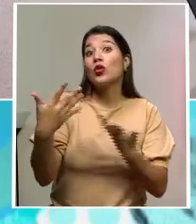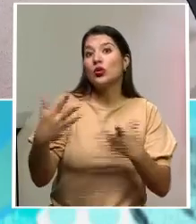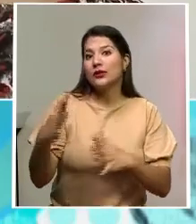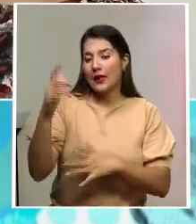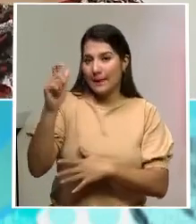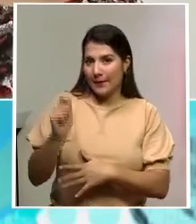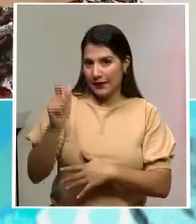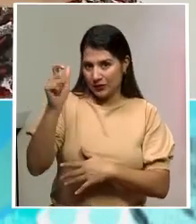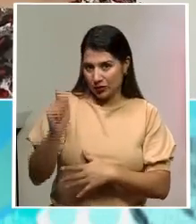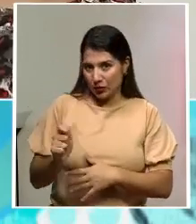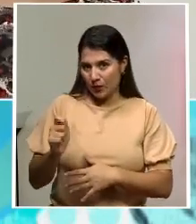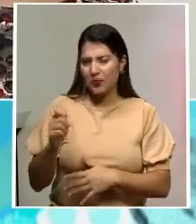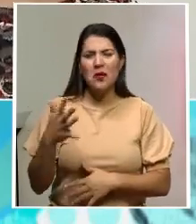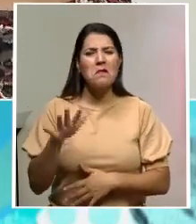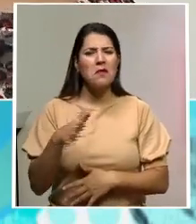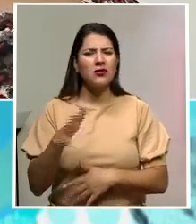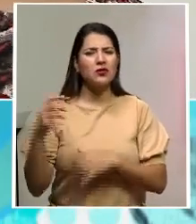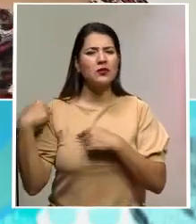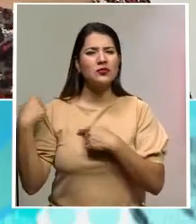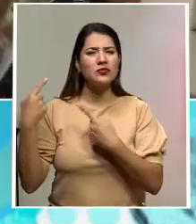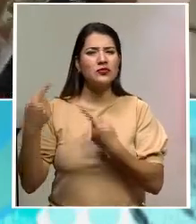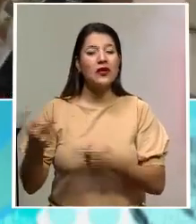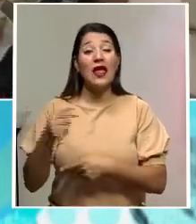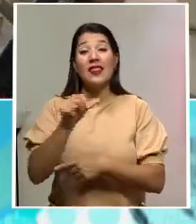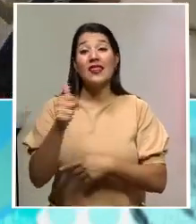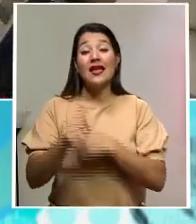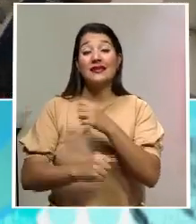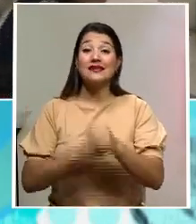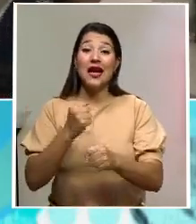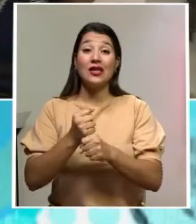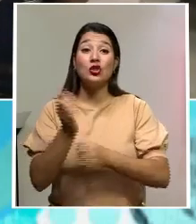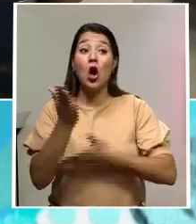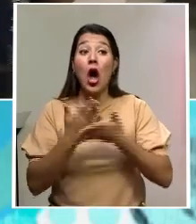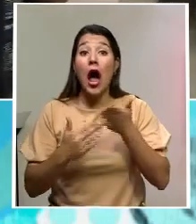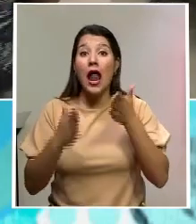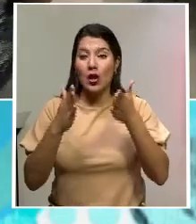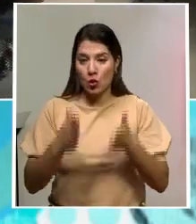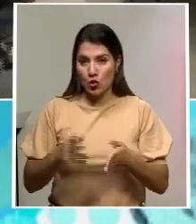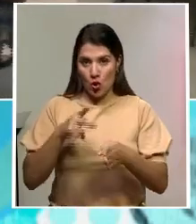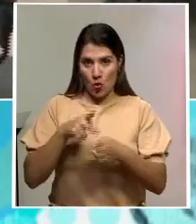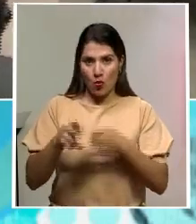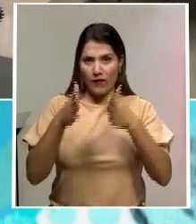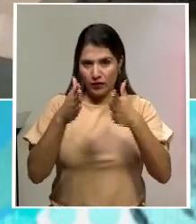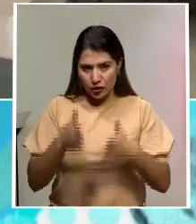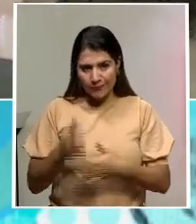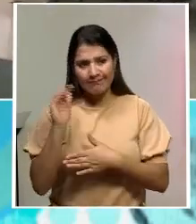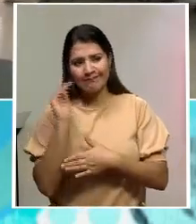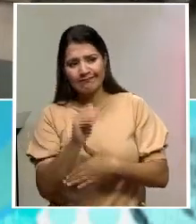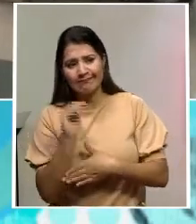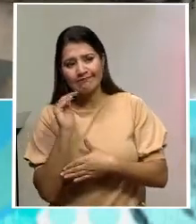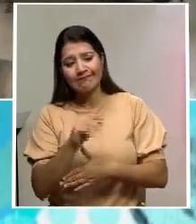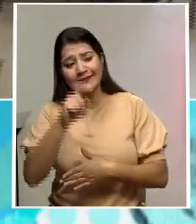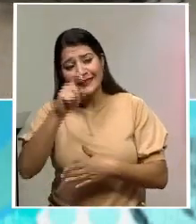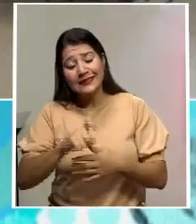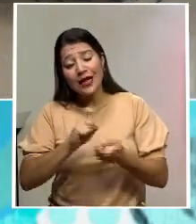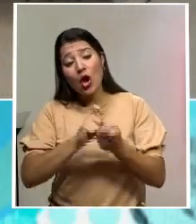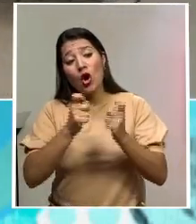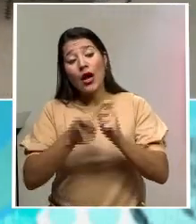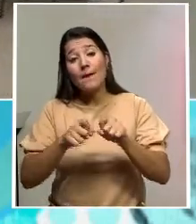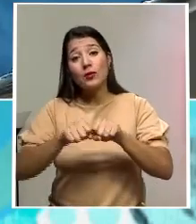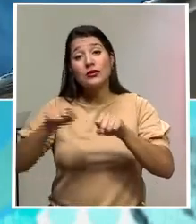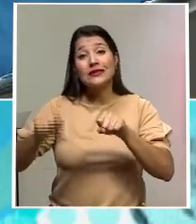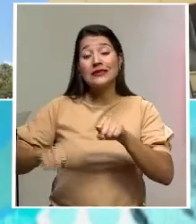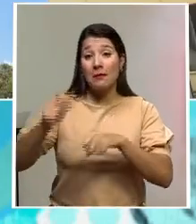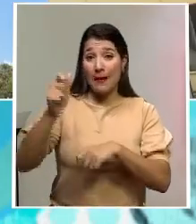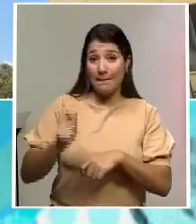al menos 10 años, algunos profesionales en este tema han insistido en la necesidad de una reforma en el régimen de